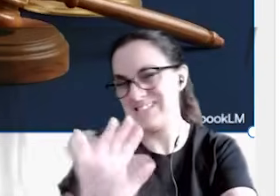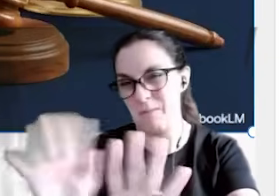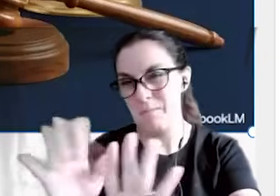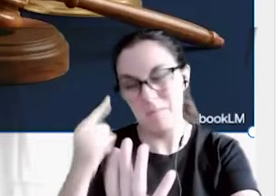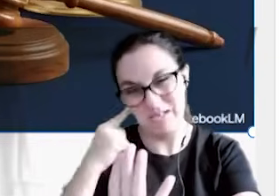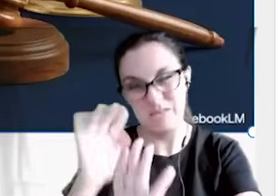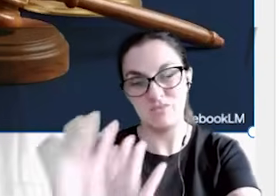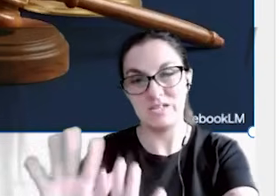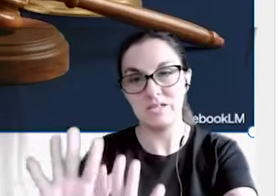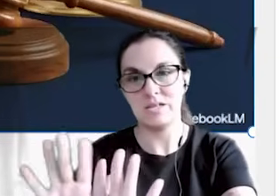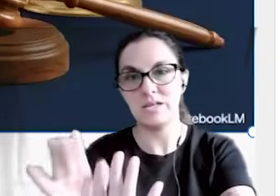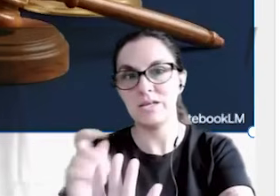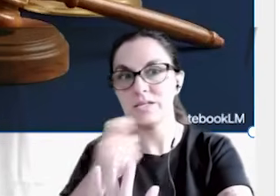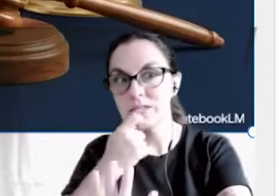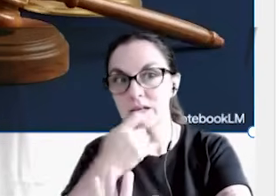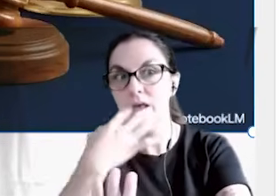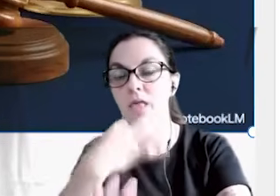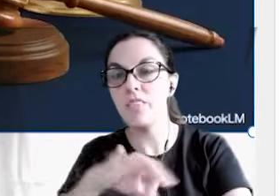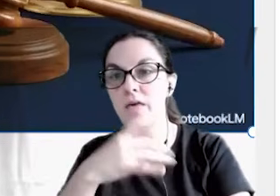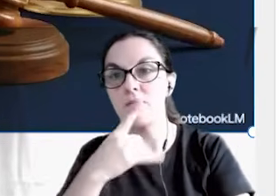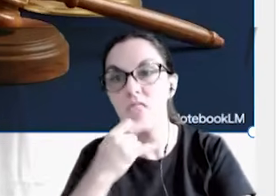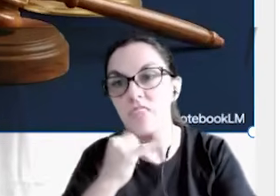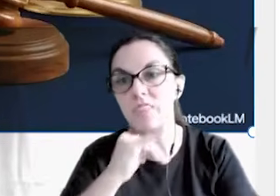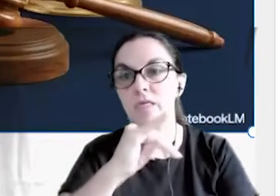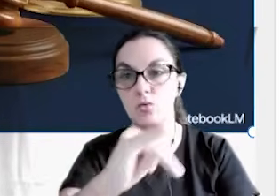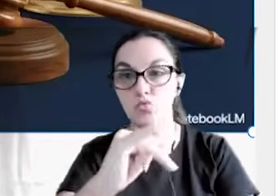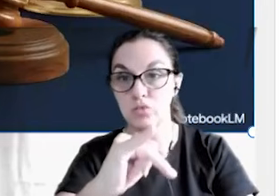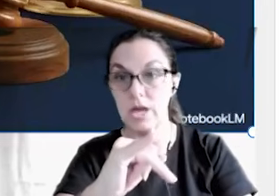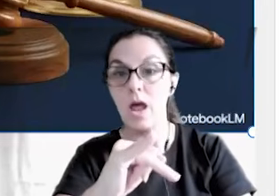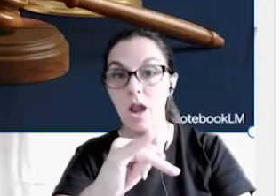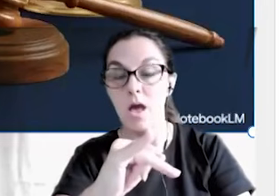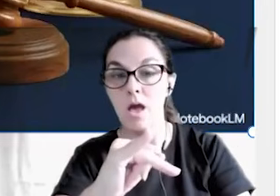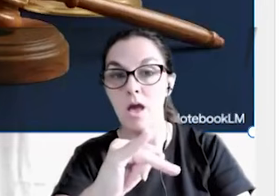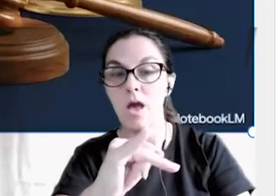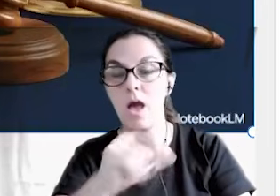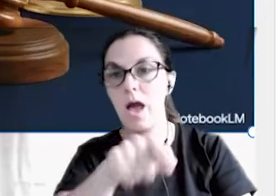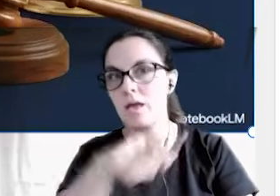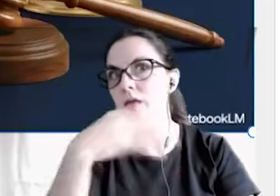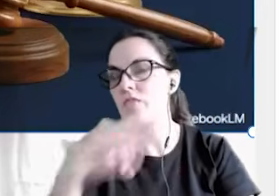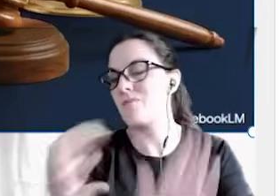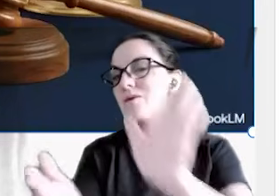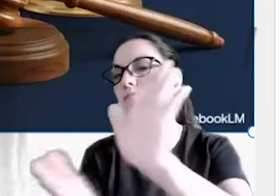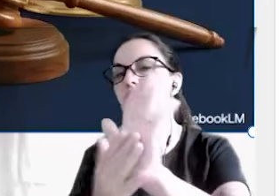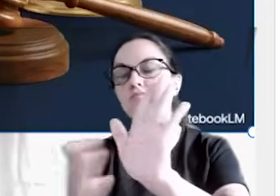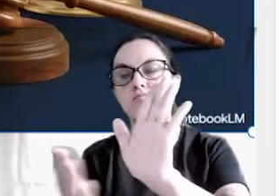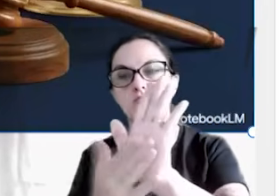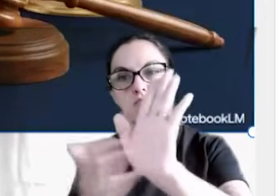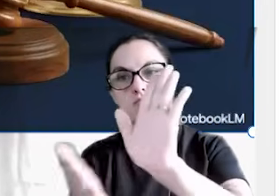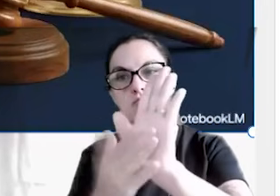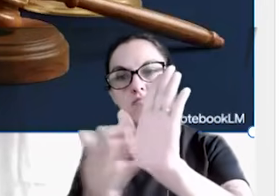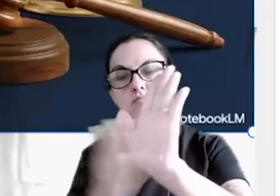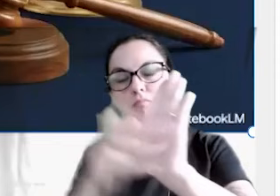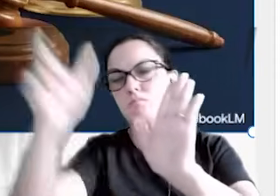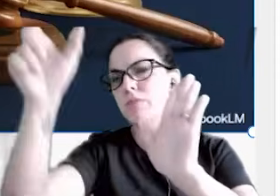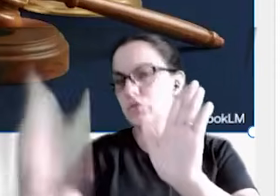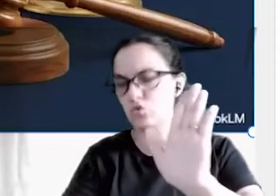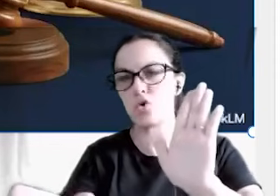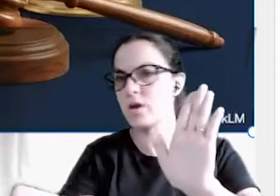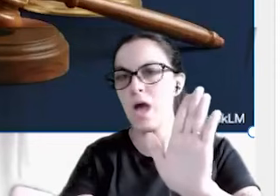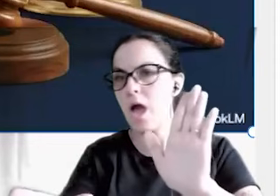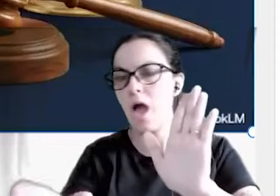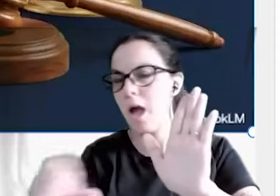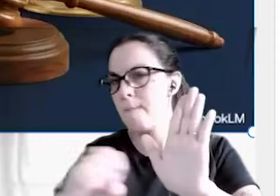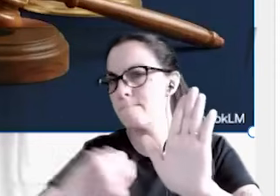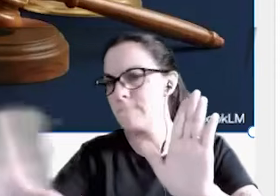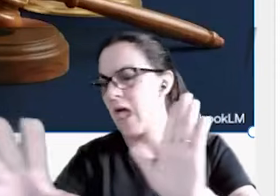se tenga que denunciar, el fisco esta vez va a tener que demostrar fehacientemente que ese contribuyente está infringiendo